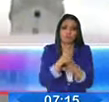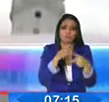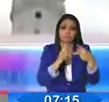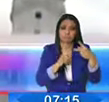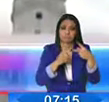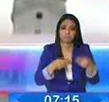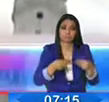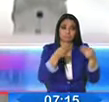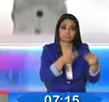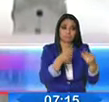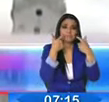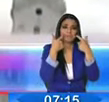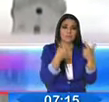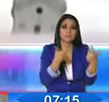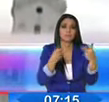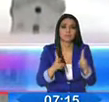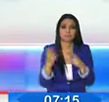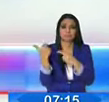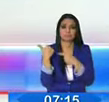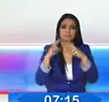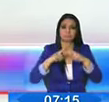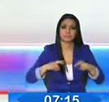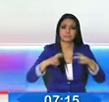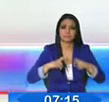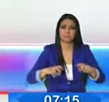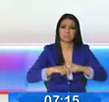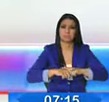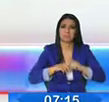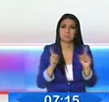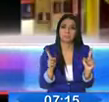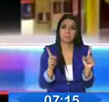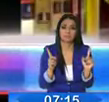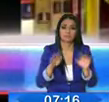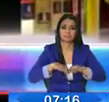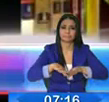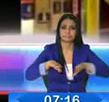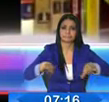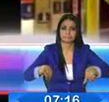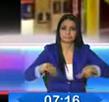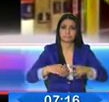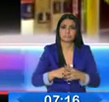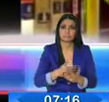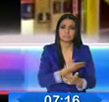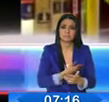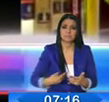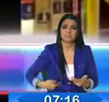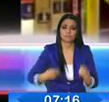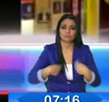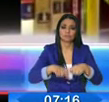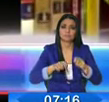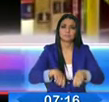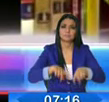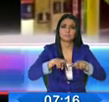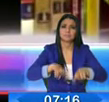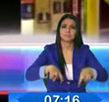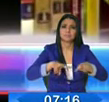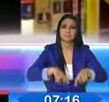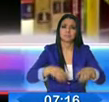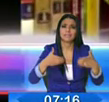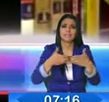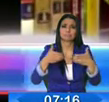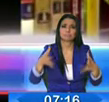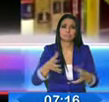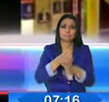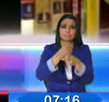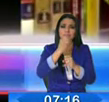general del estado pero además por cuerdas separadas la presidencia contrata de investigación de un equipo de seguridad internacional